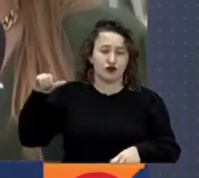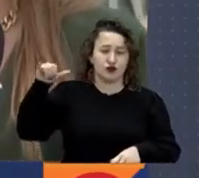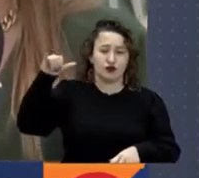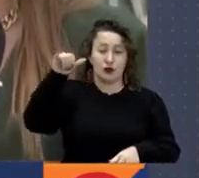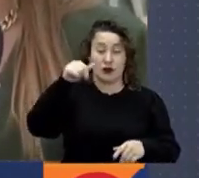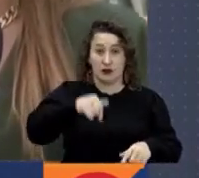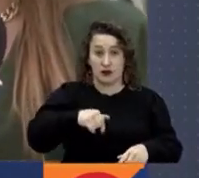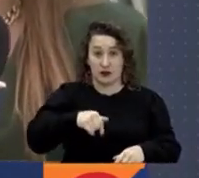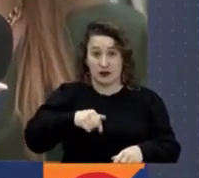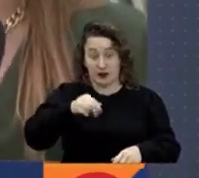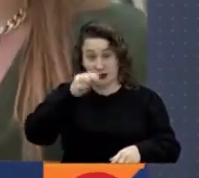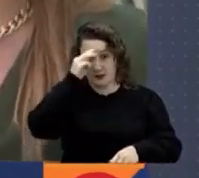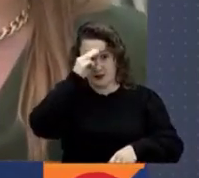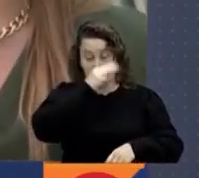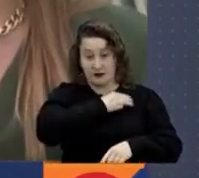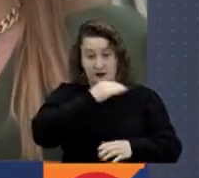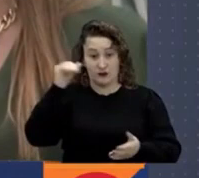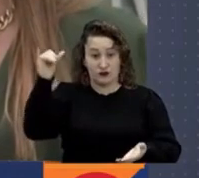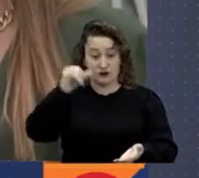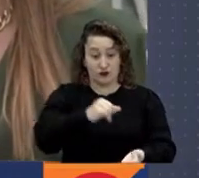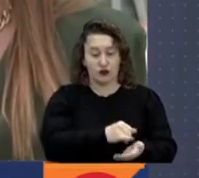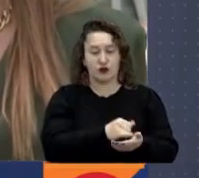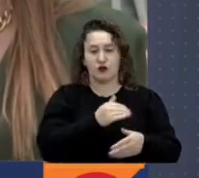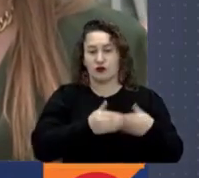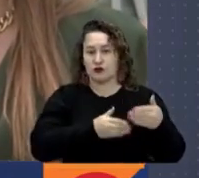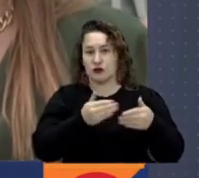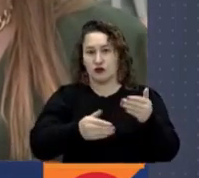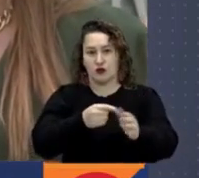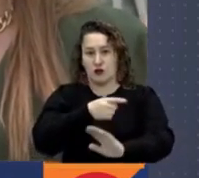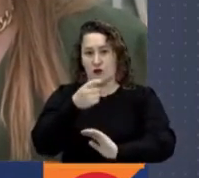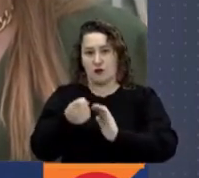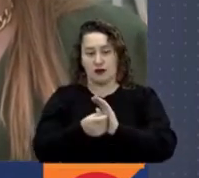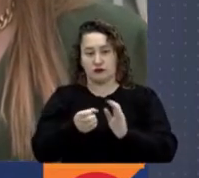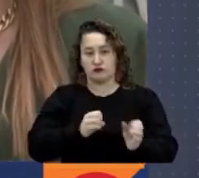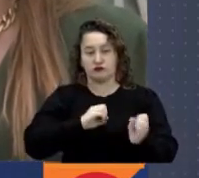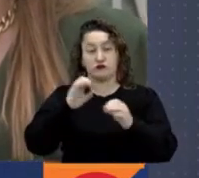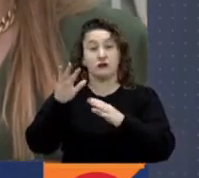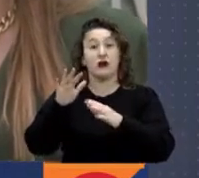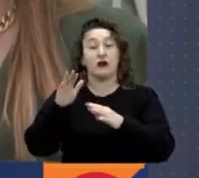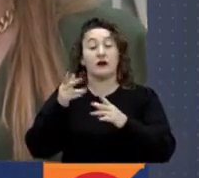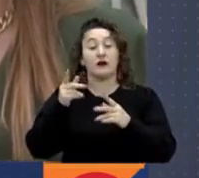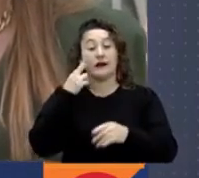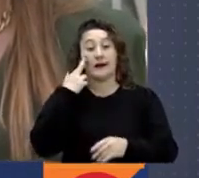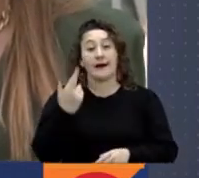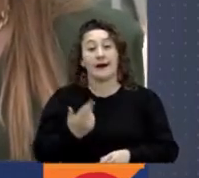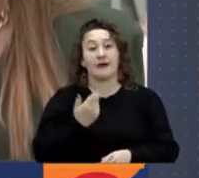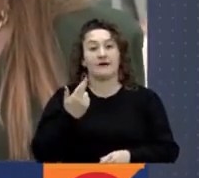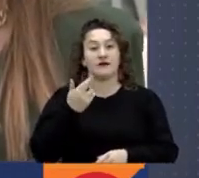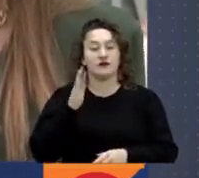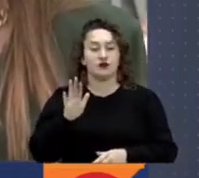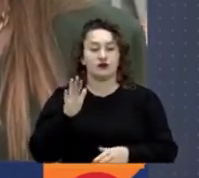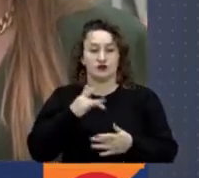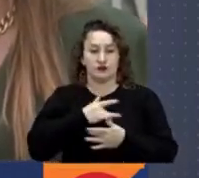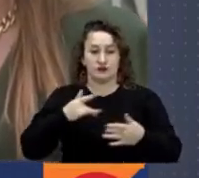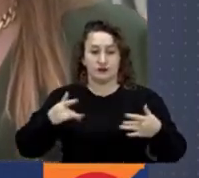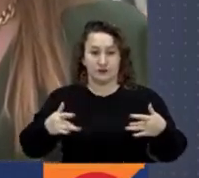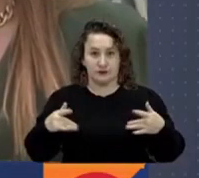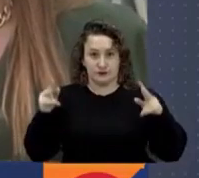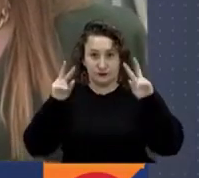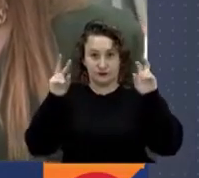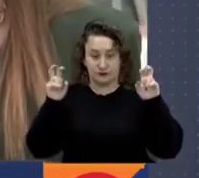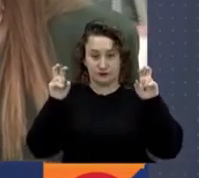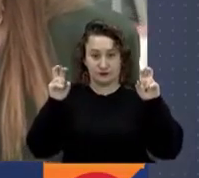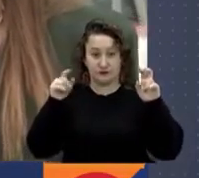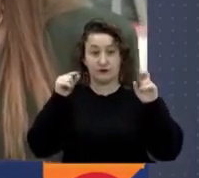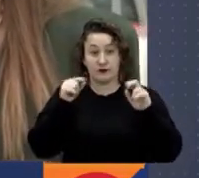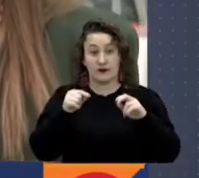aeropuerto militar de Catam se llevó a cabo todo el protocolo de extradición, que incluye la revisión de su estado de salud y las condiciones en